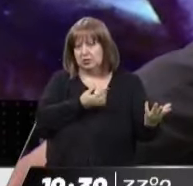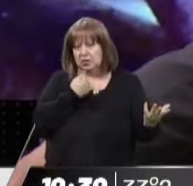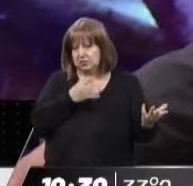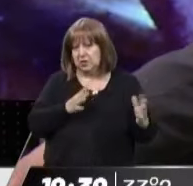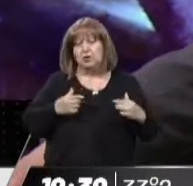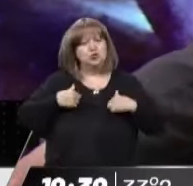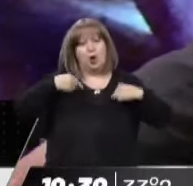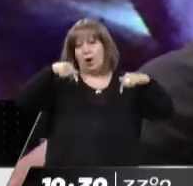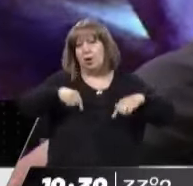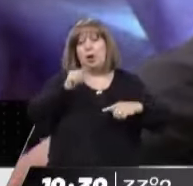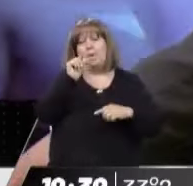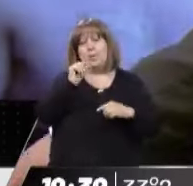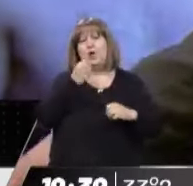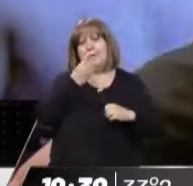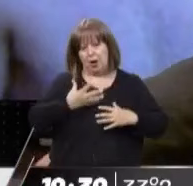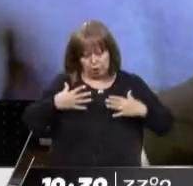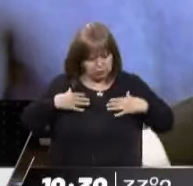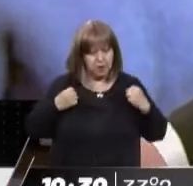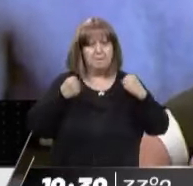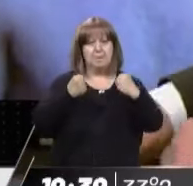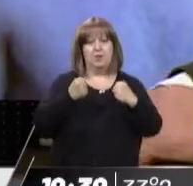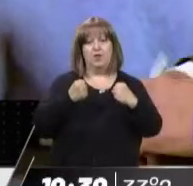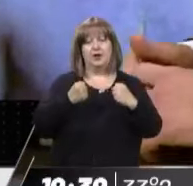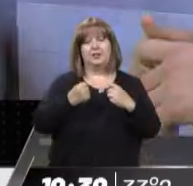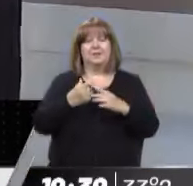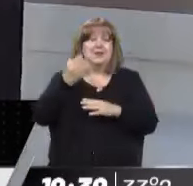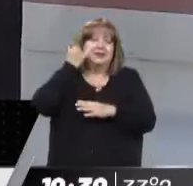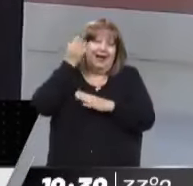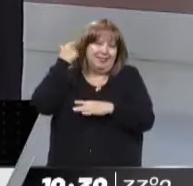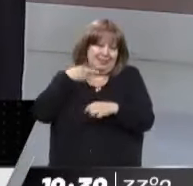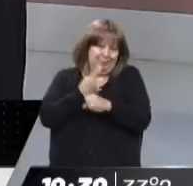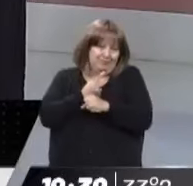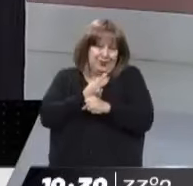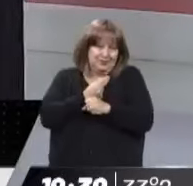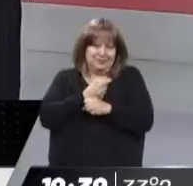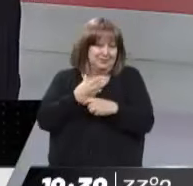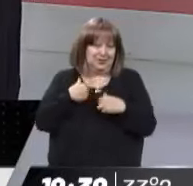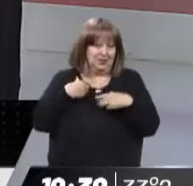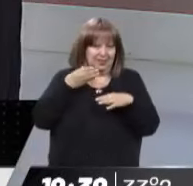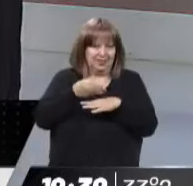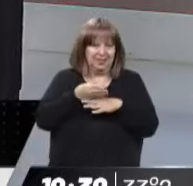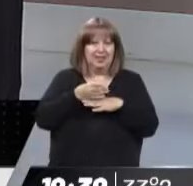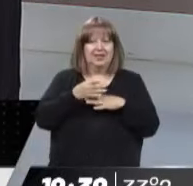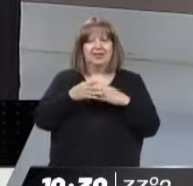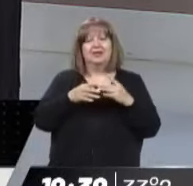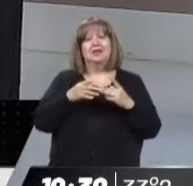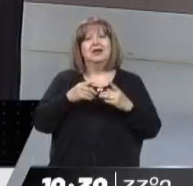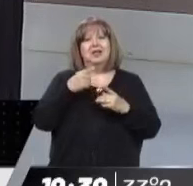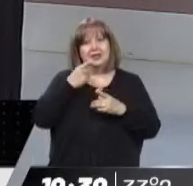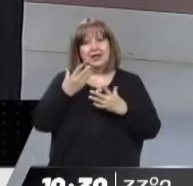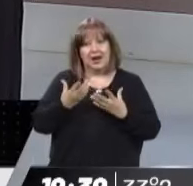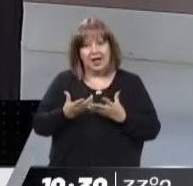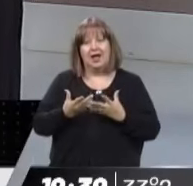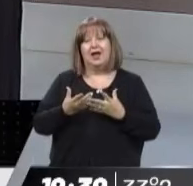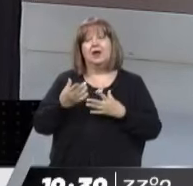la fuerza para hacerlo. Entonces, claro, acá el temor de que ante estos recursos que plantea quizás la defensa de este sujeto,